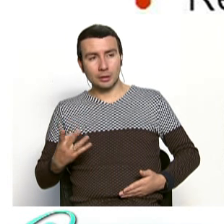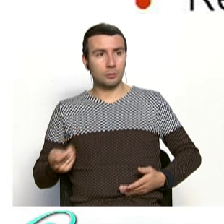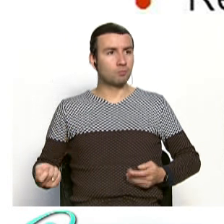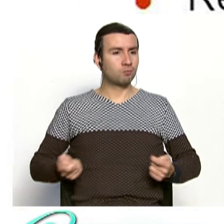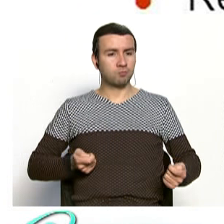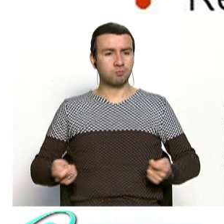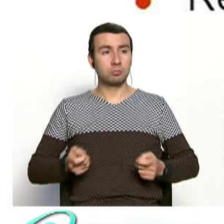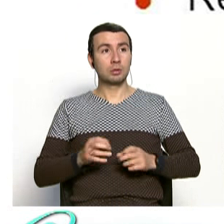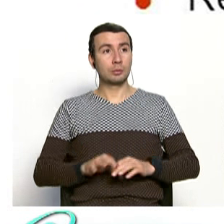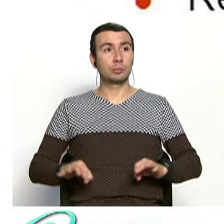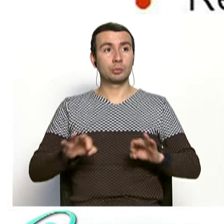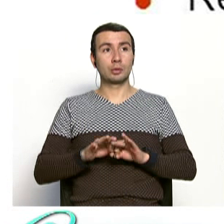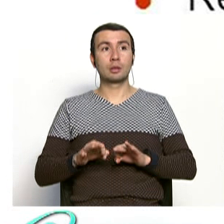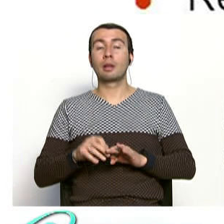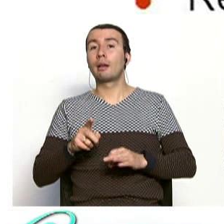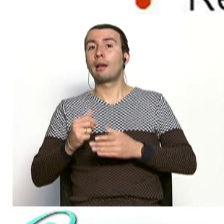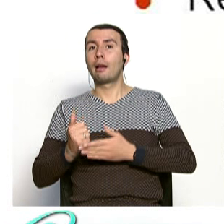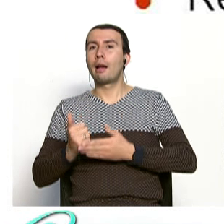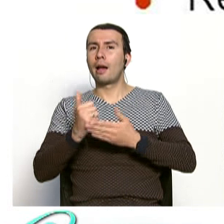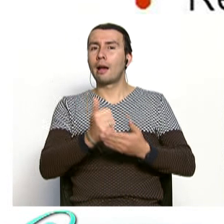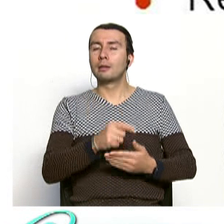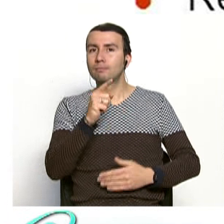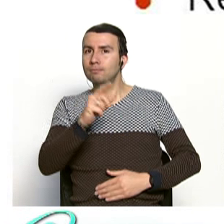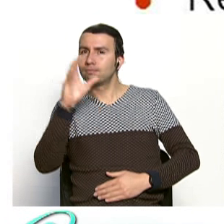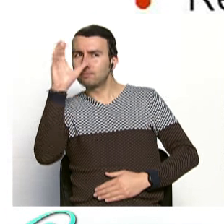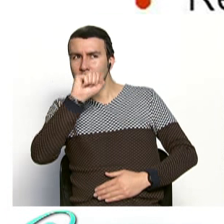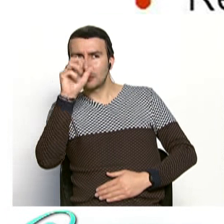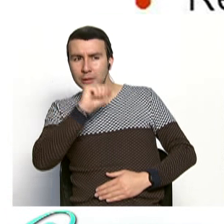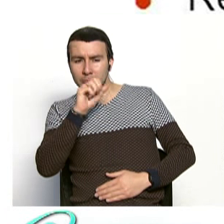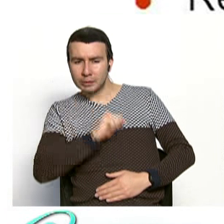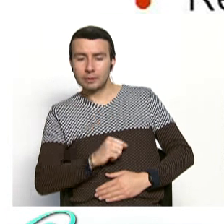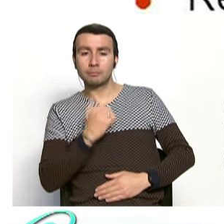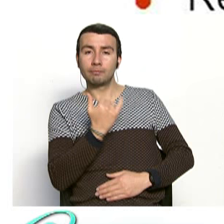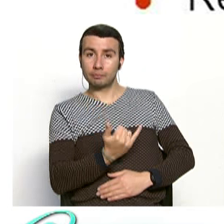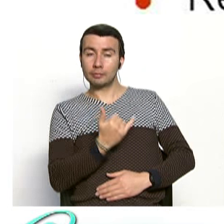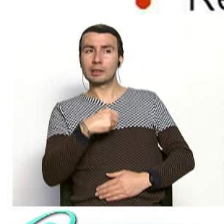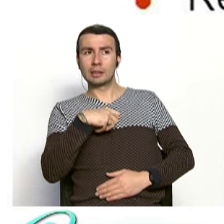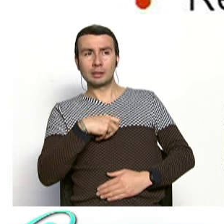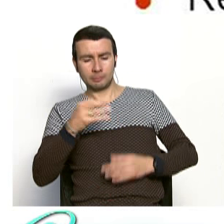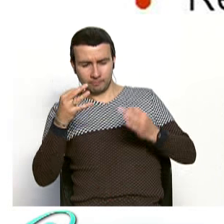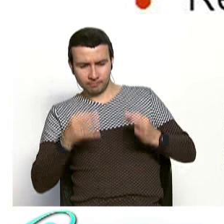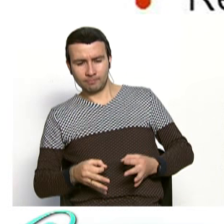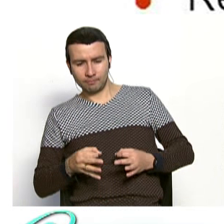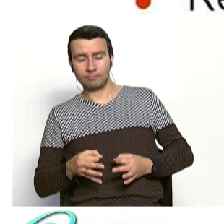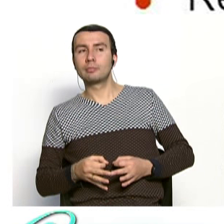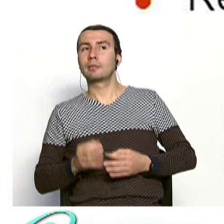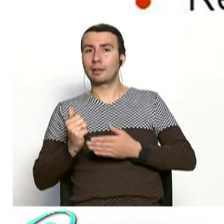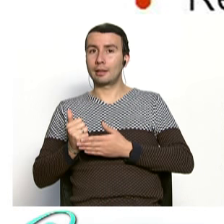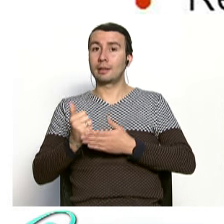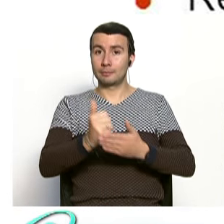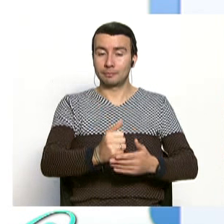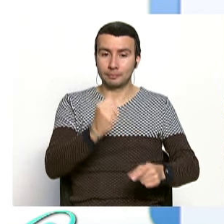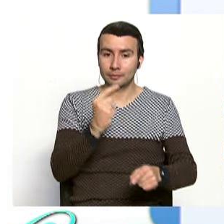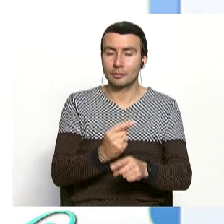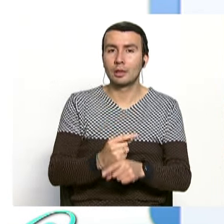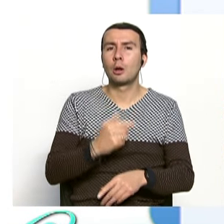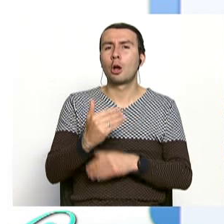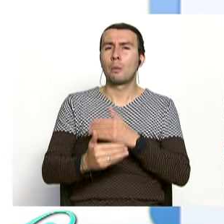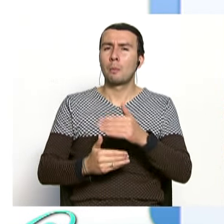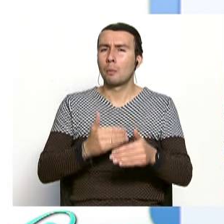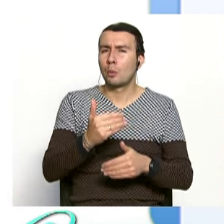porque hace que usted logre diagnosticar todos los factores predisponentes Y lograr generar un proceso